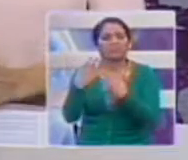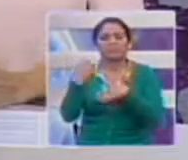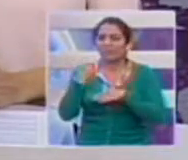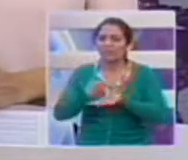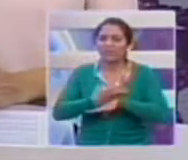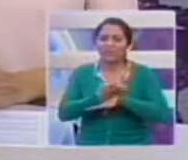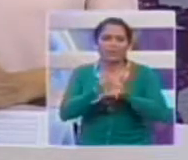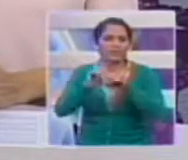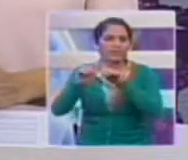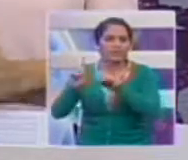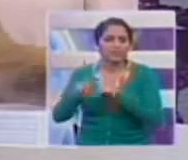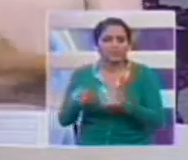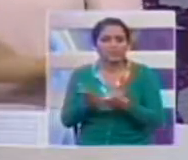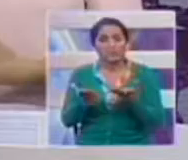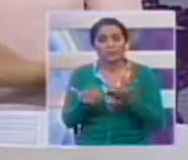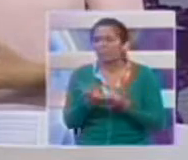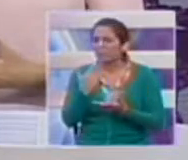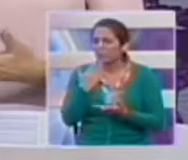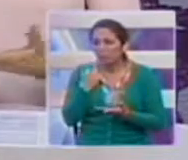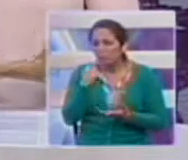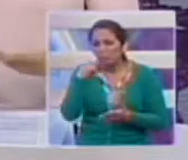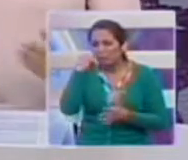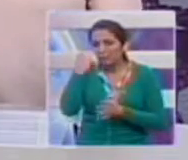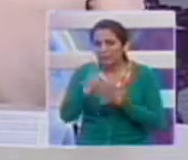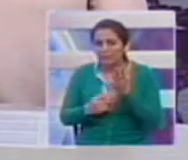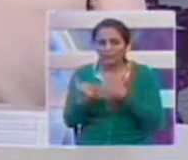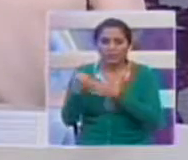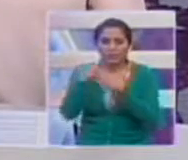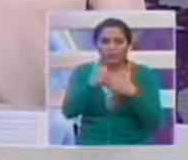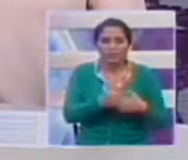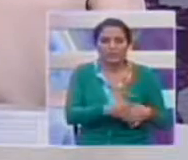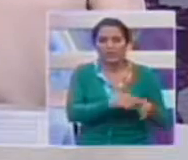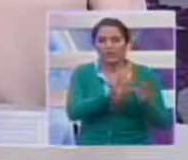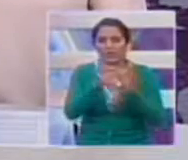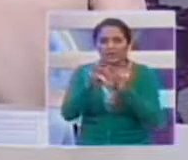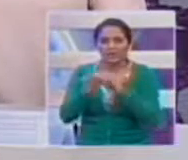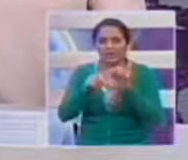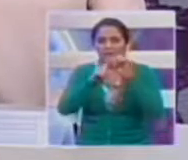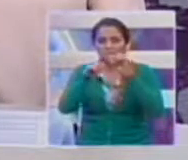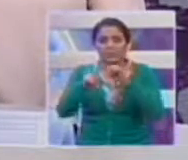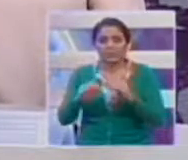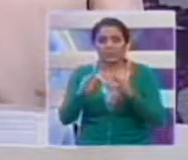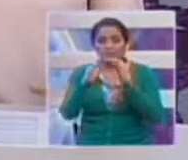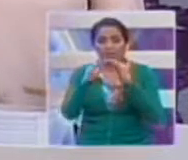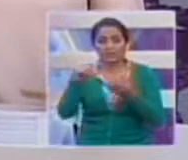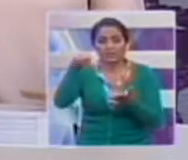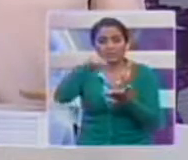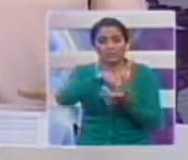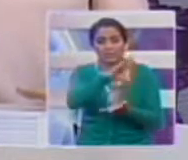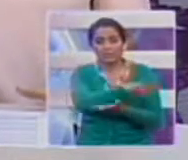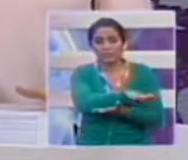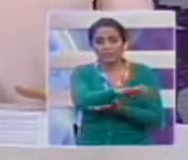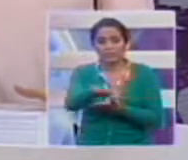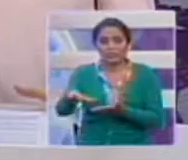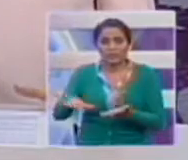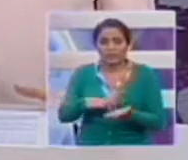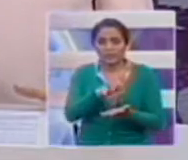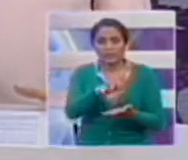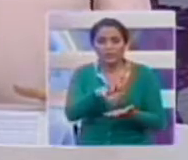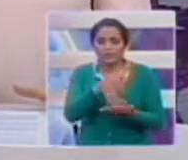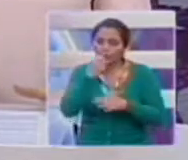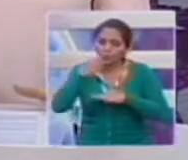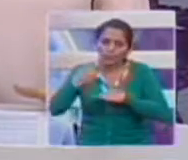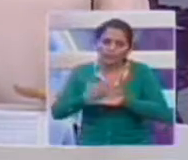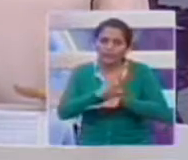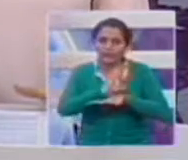planes, programas y proyectos de desarrollo urbano y vivienda. La iniciativa se realizó en el marco del Foro Ciudades Resilientes